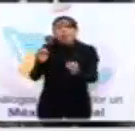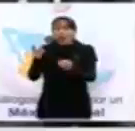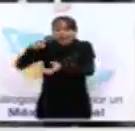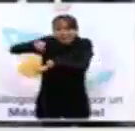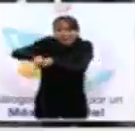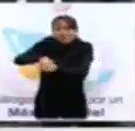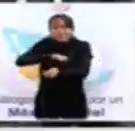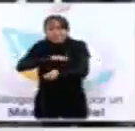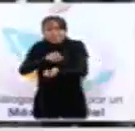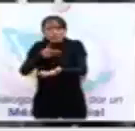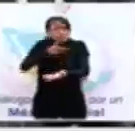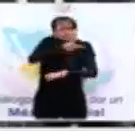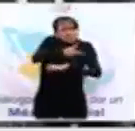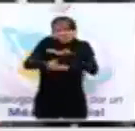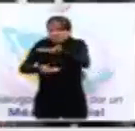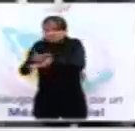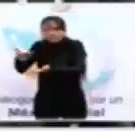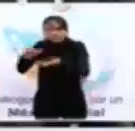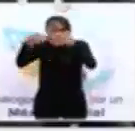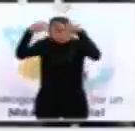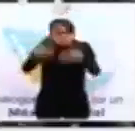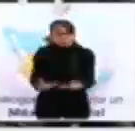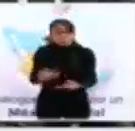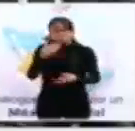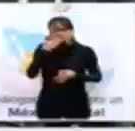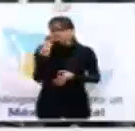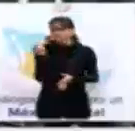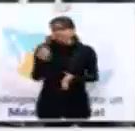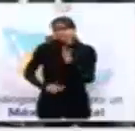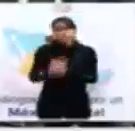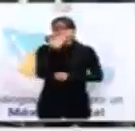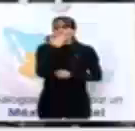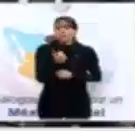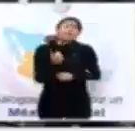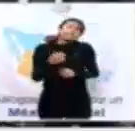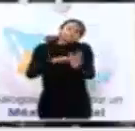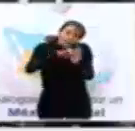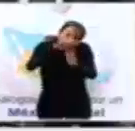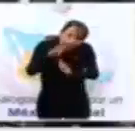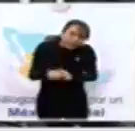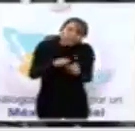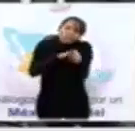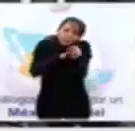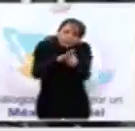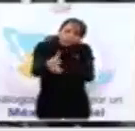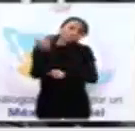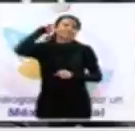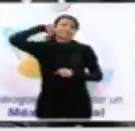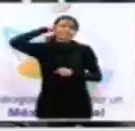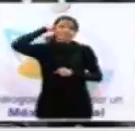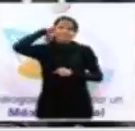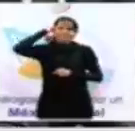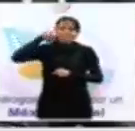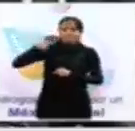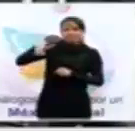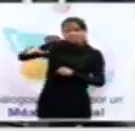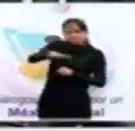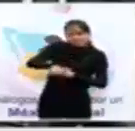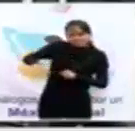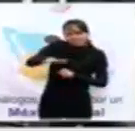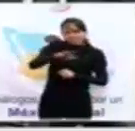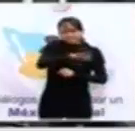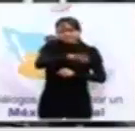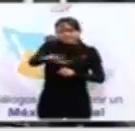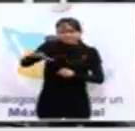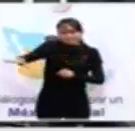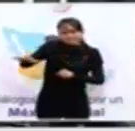mercados o incluso que haya servicios de buena calidad, que es otro de los temas, ¿no? Un tercer tema, ya lo decía yo, el tema indígena,